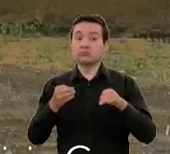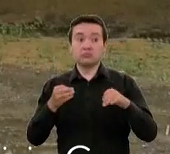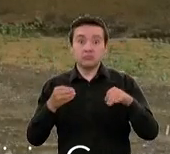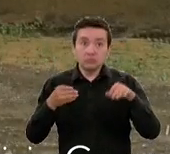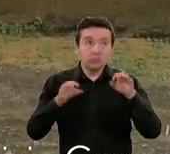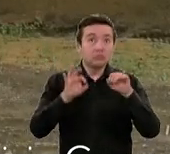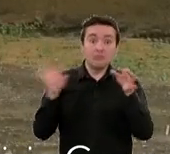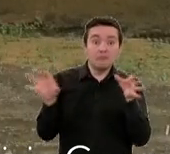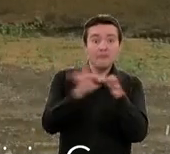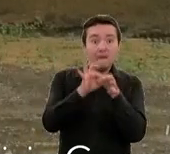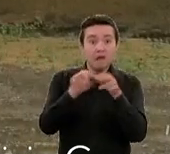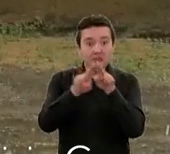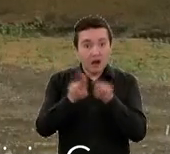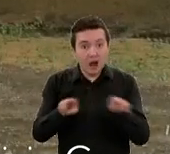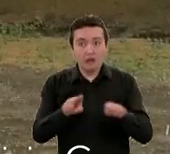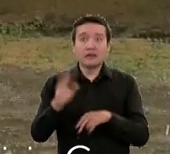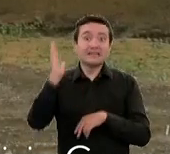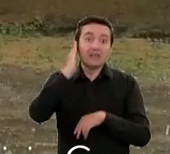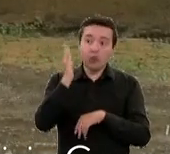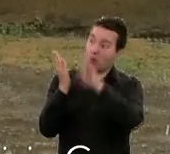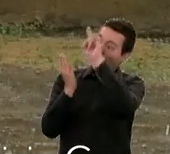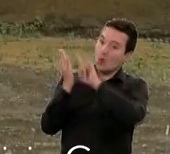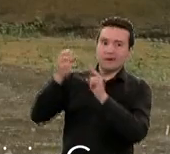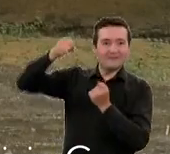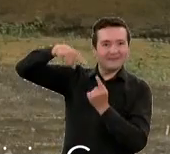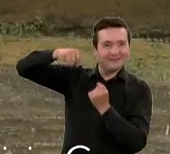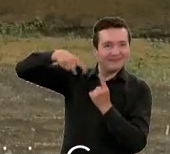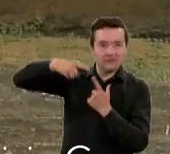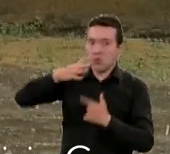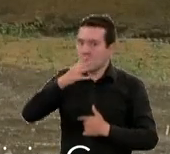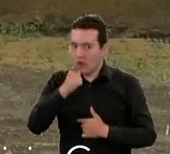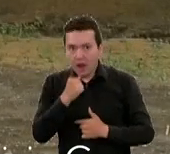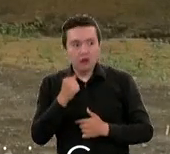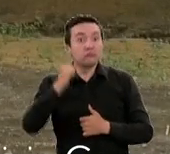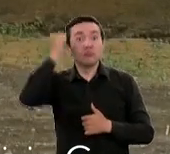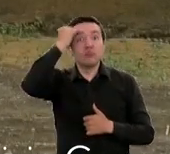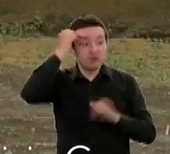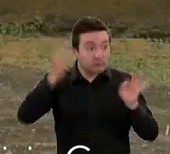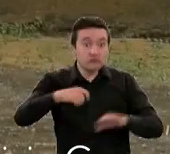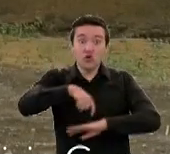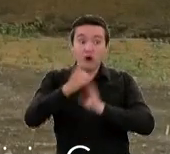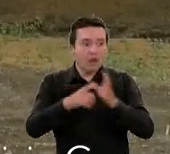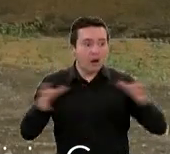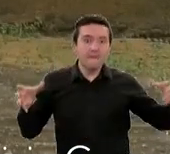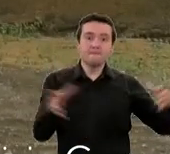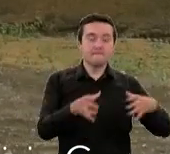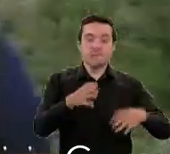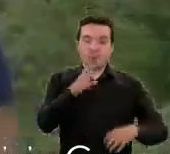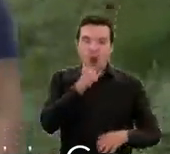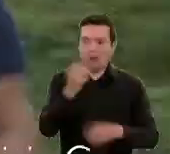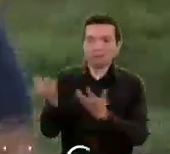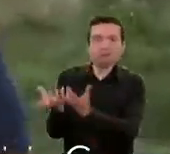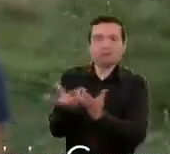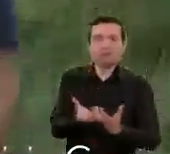ni señal de celular, ni mucho menos cuentan con los profesores suficientes para enseñarles a más de 100 niños que aquí